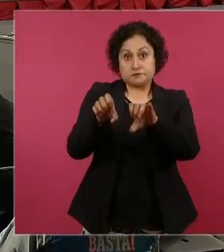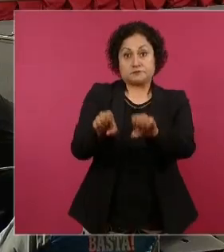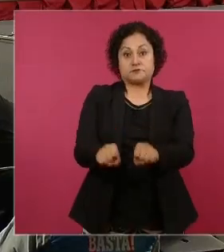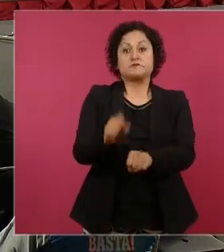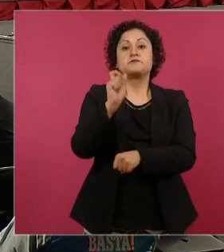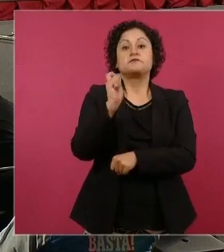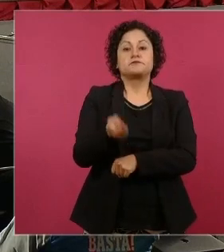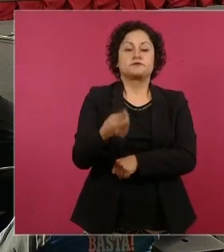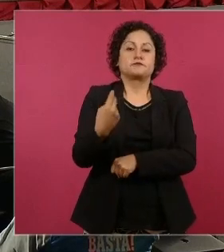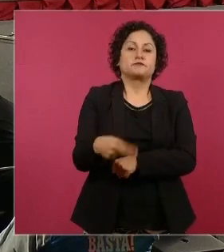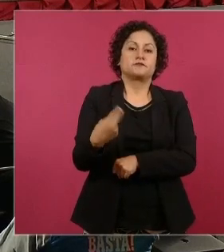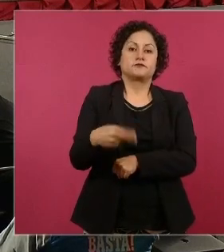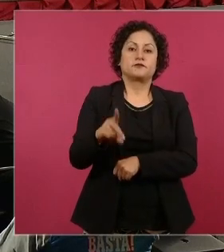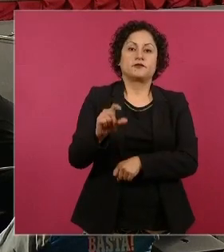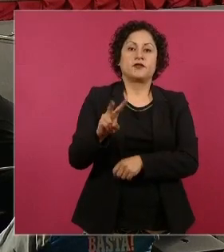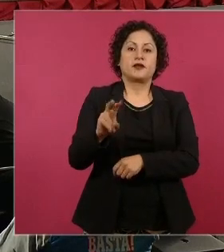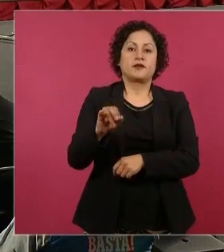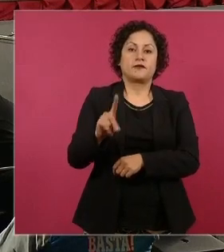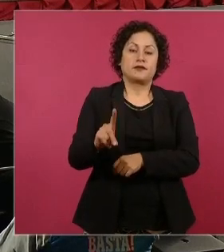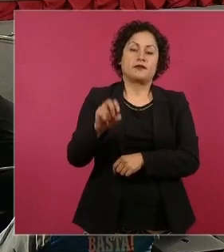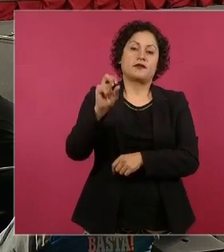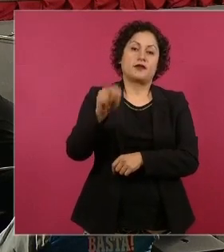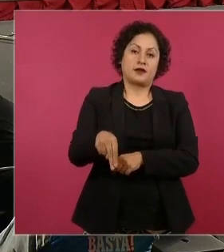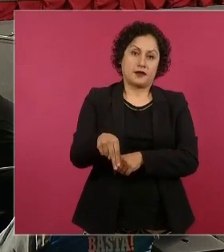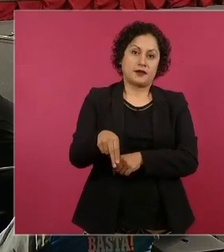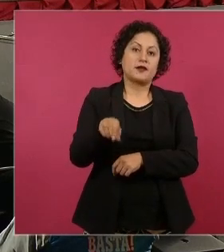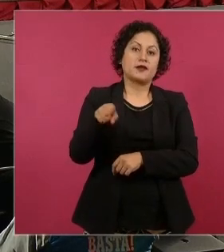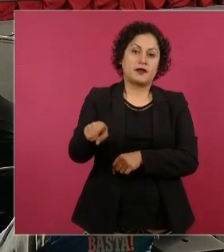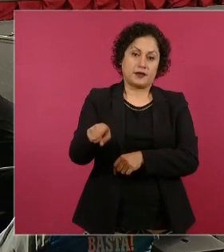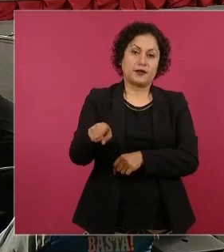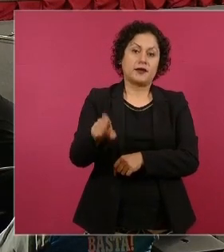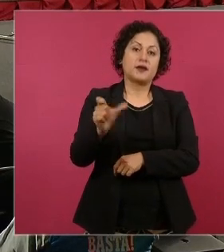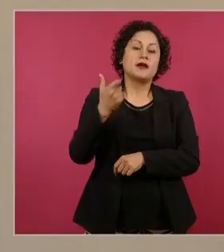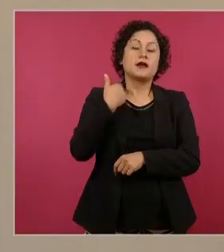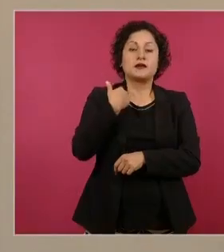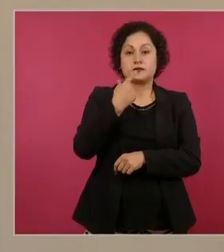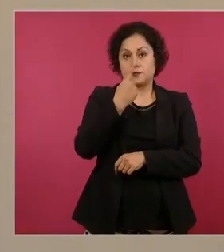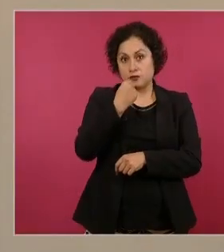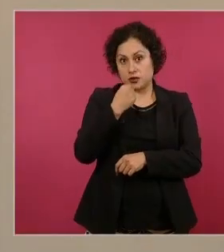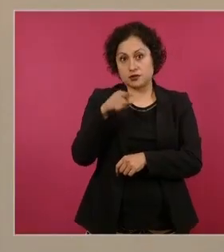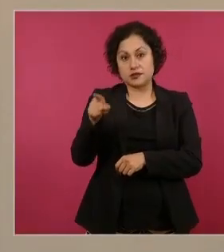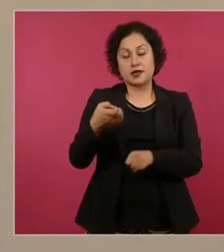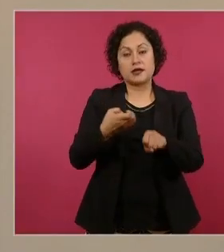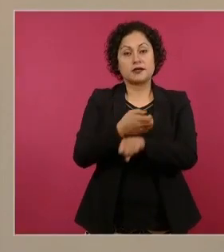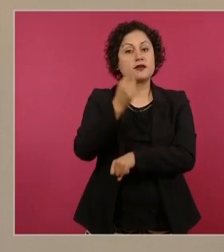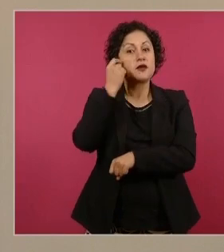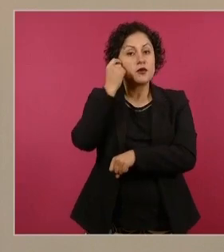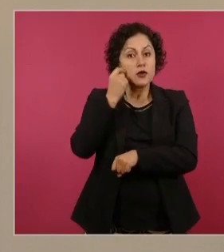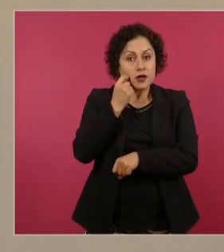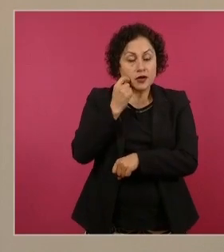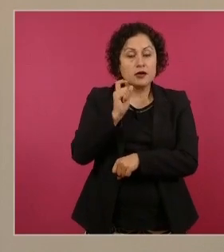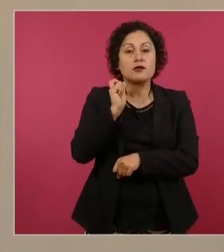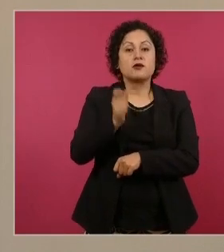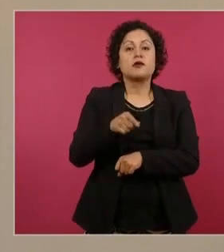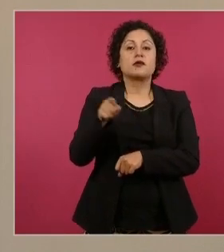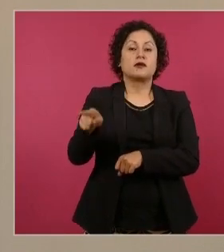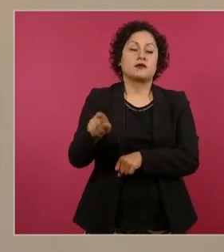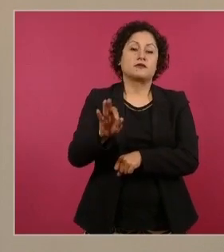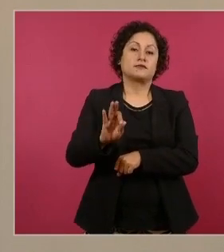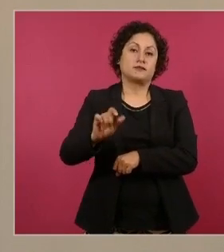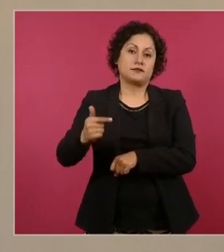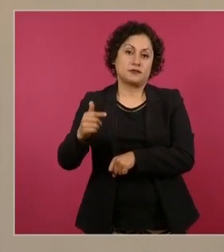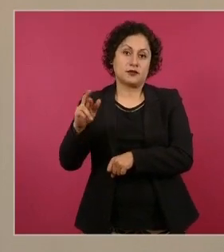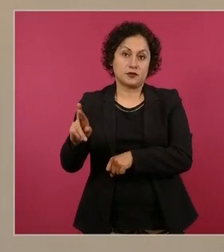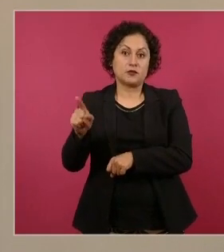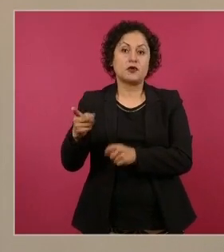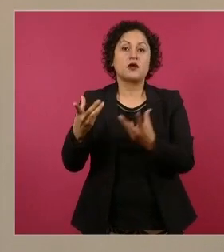de David N., un ex policía del estado estatal del estado de Guerrero. Fue detenido por la Fiscalía General de la República con el